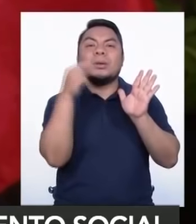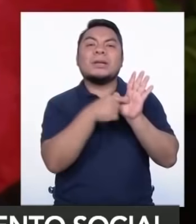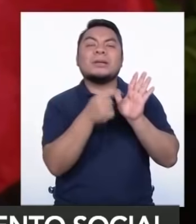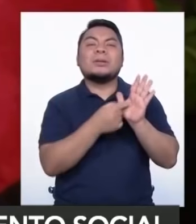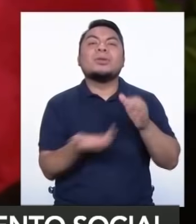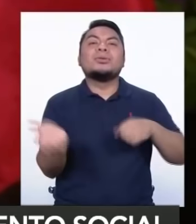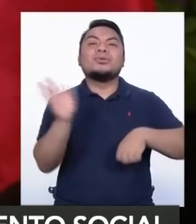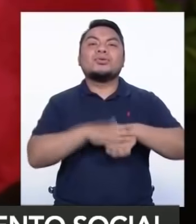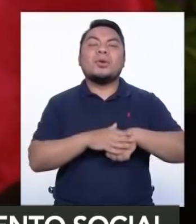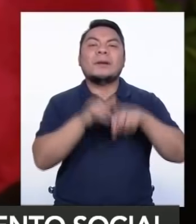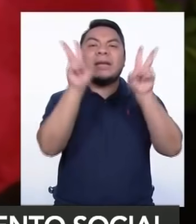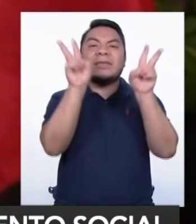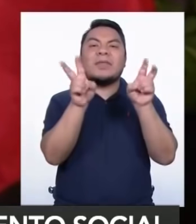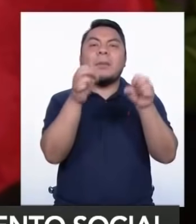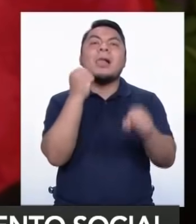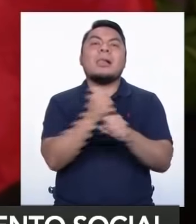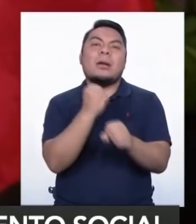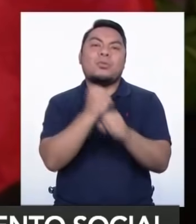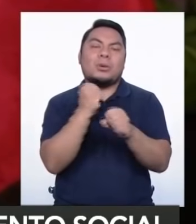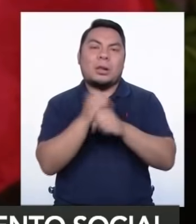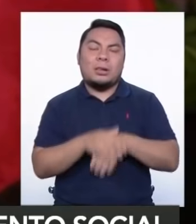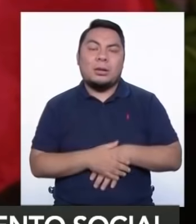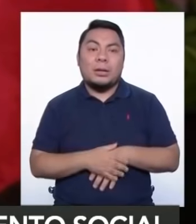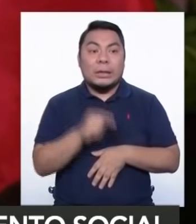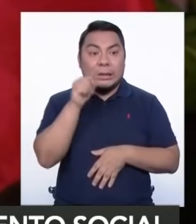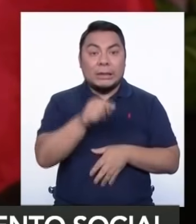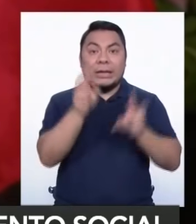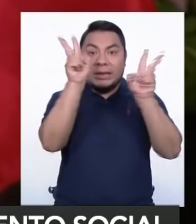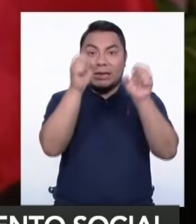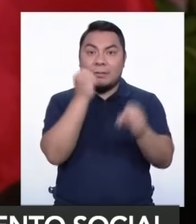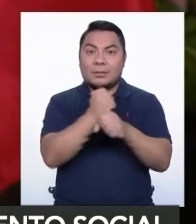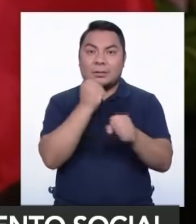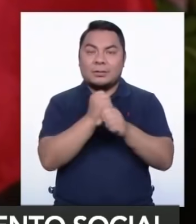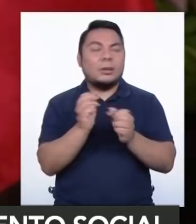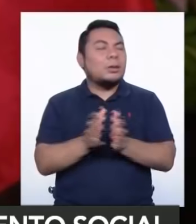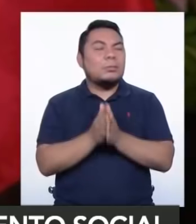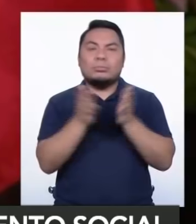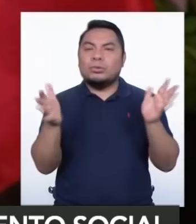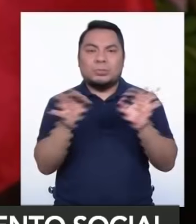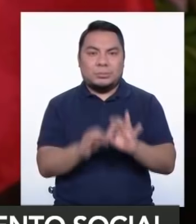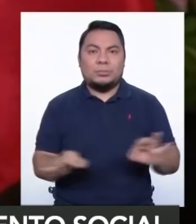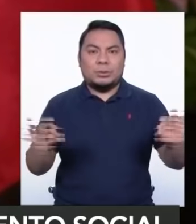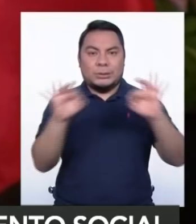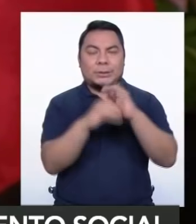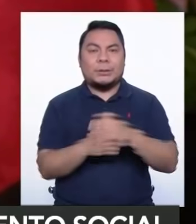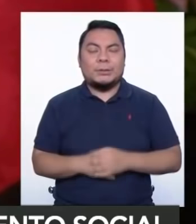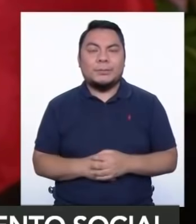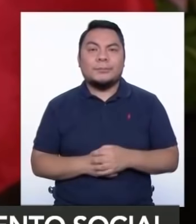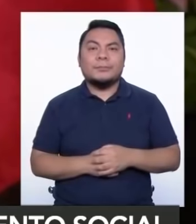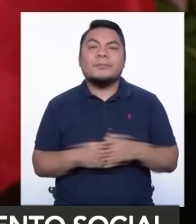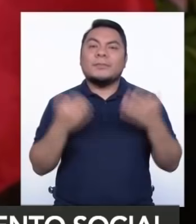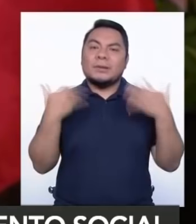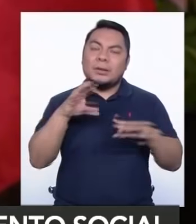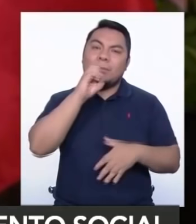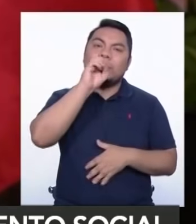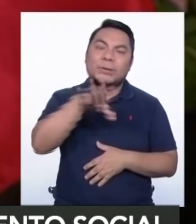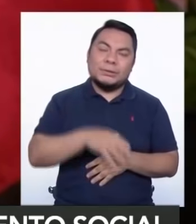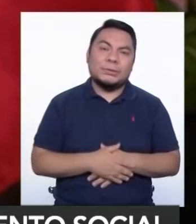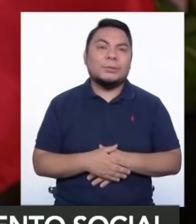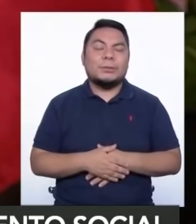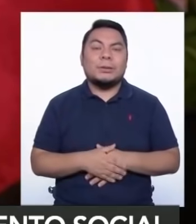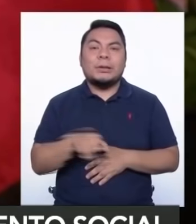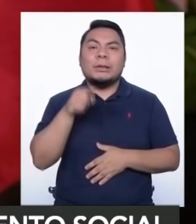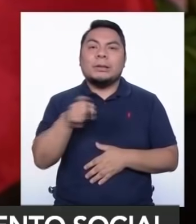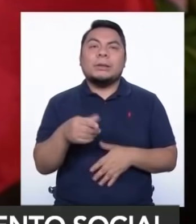laboral. Es en materia laboral que es sumamente importante. Lo hemos dicho,